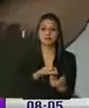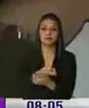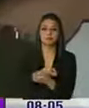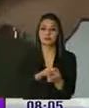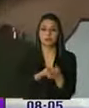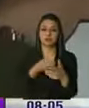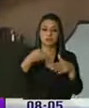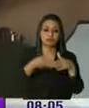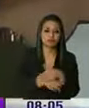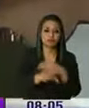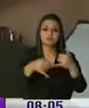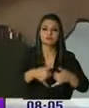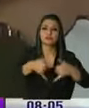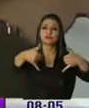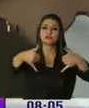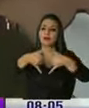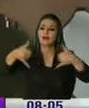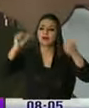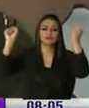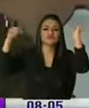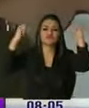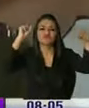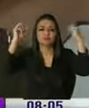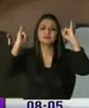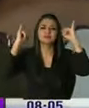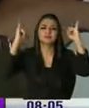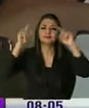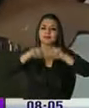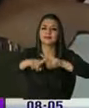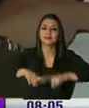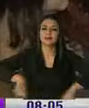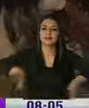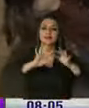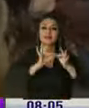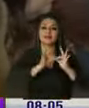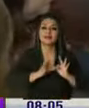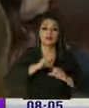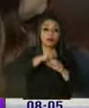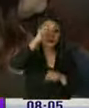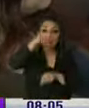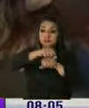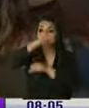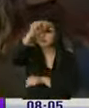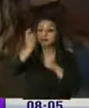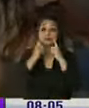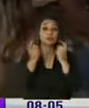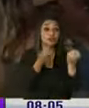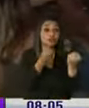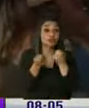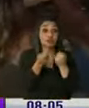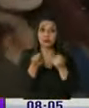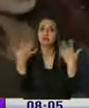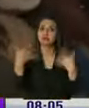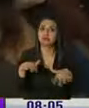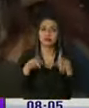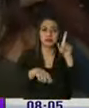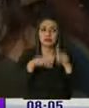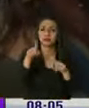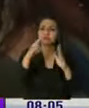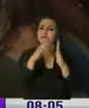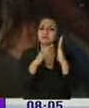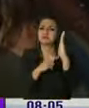revisar el legal funcionamiento de los locales de diversión que operan en la parroquia de Calderón. La acción de control dejó en evidencia que muchos no contaban